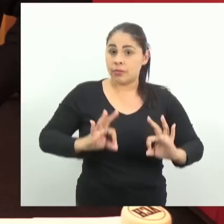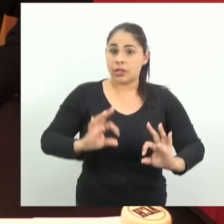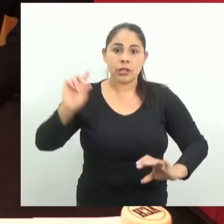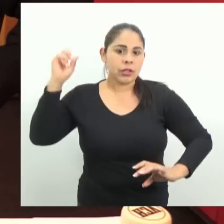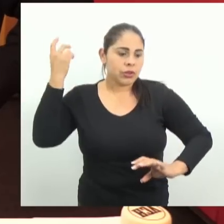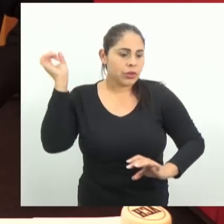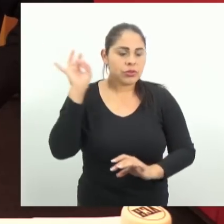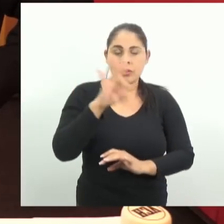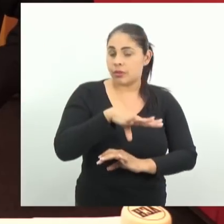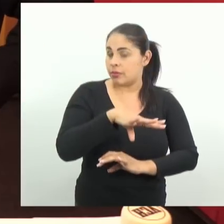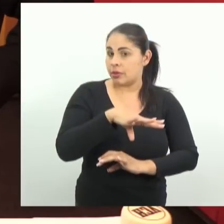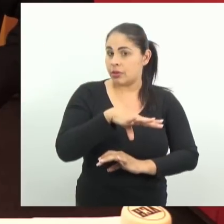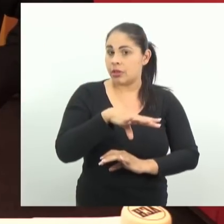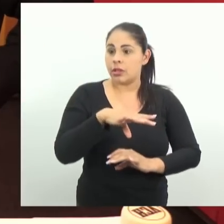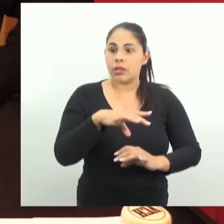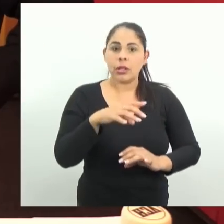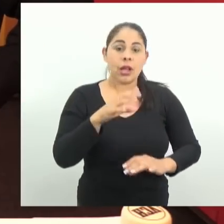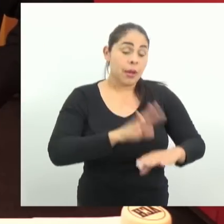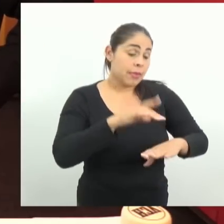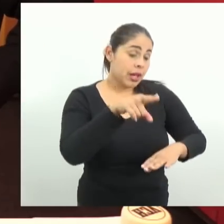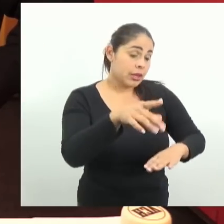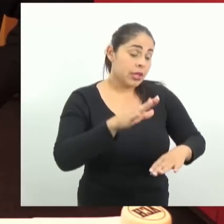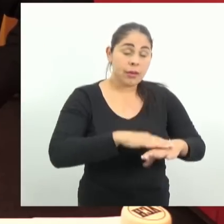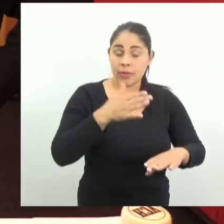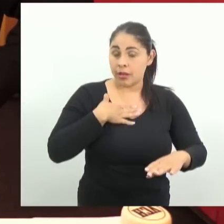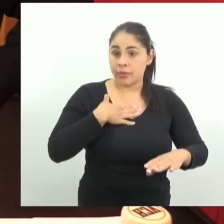Y tú y yo necesitamos ese rema de Dios.